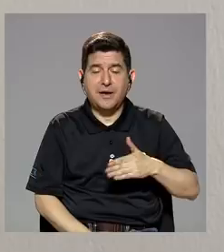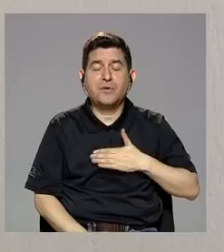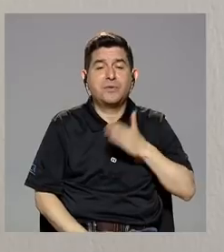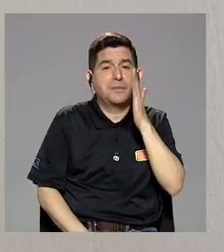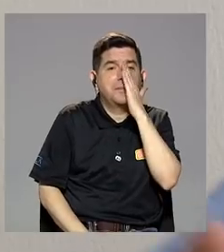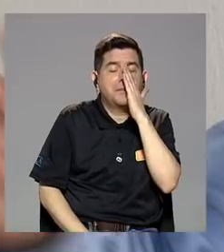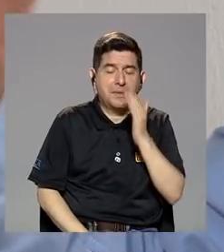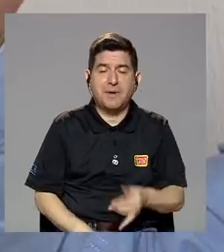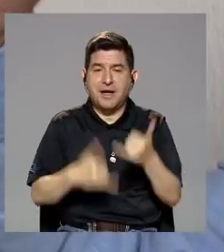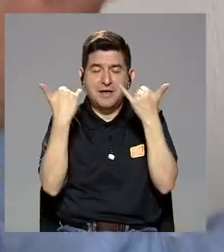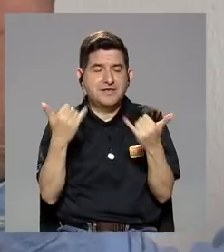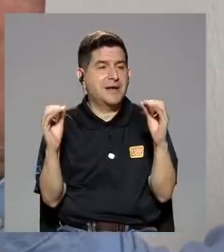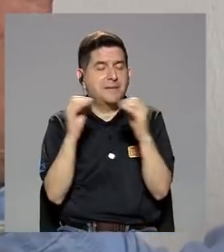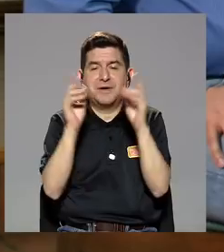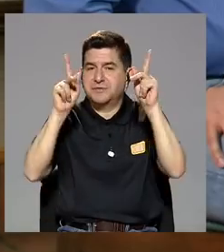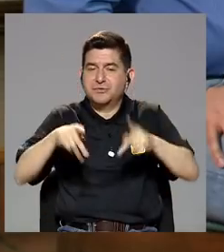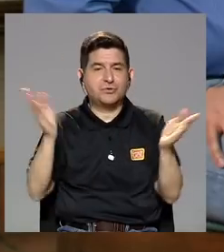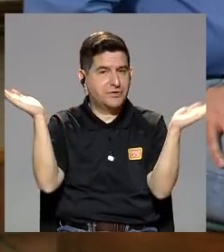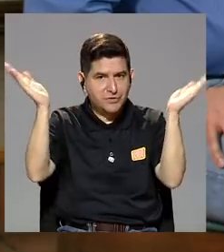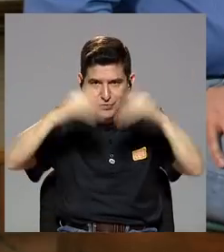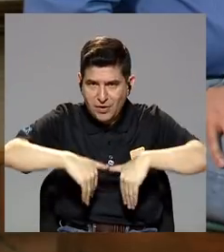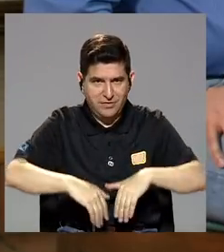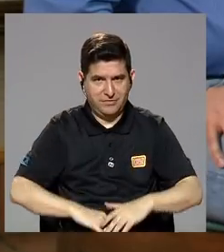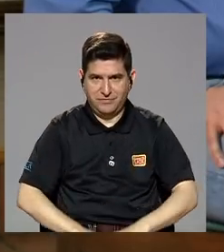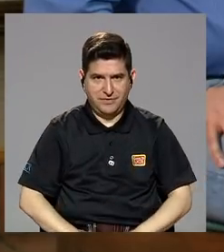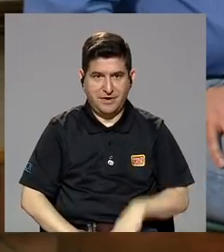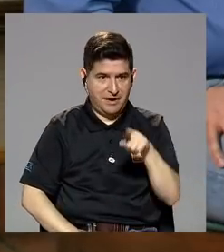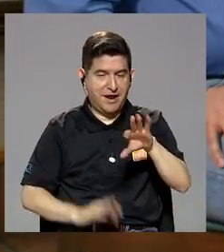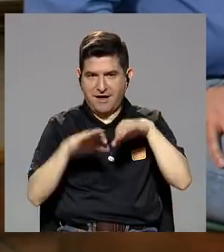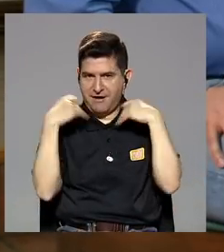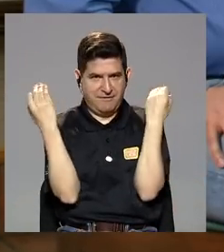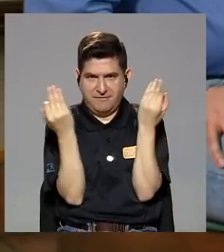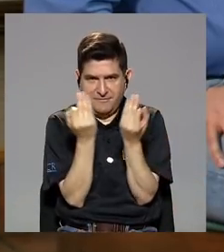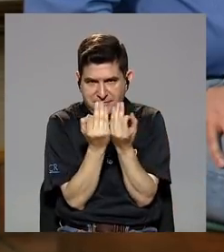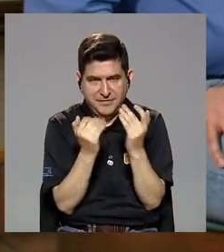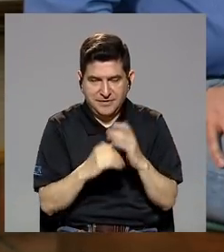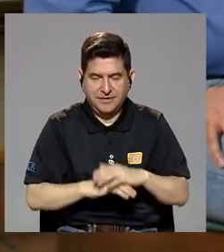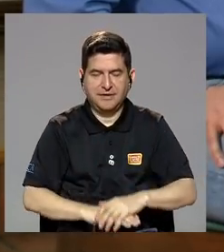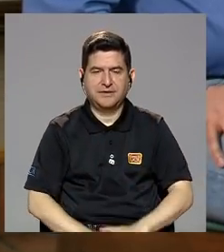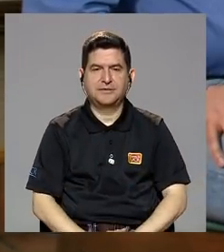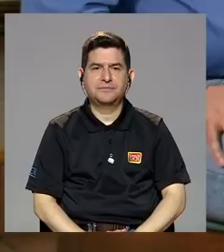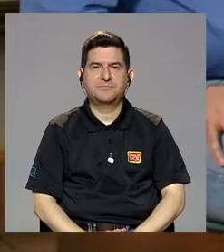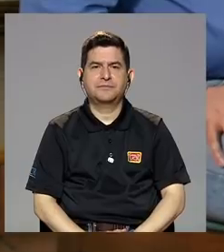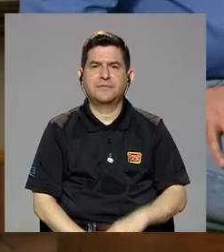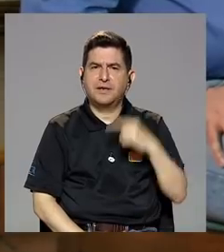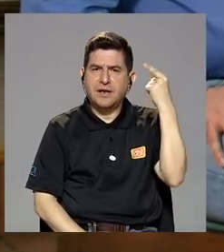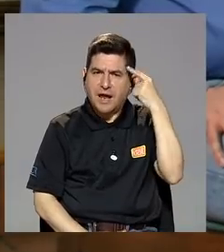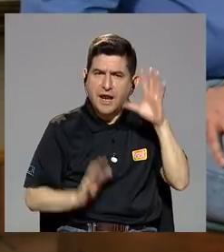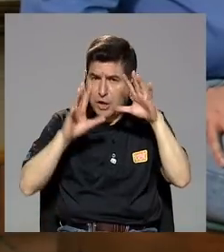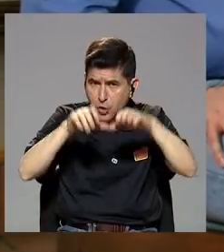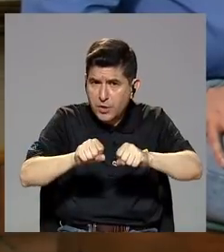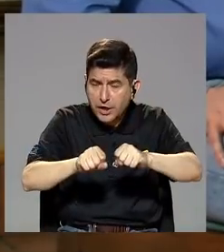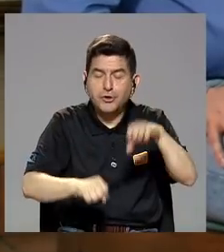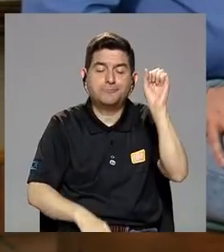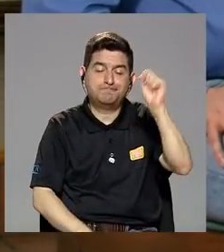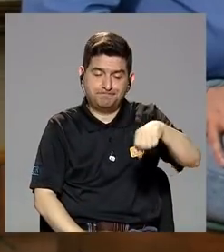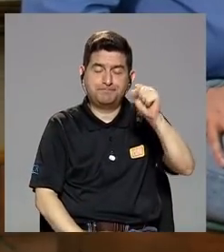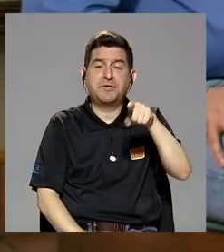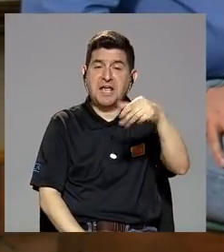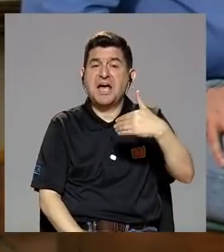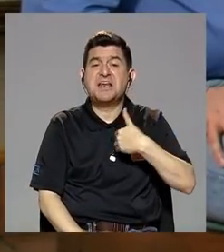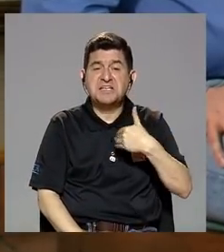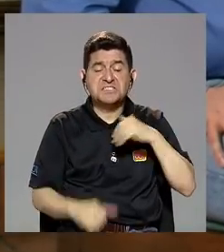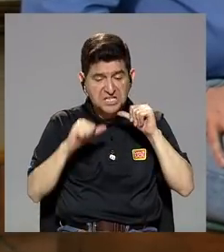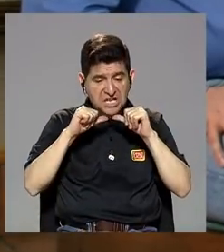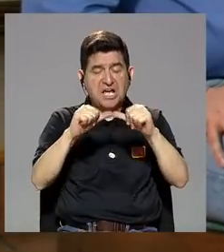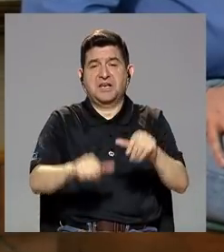fallecido y ya no habían más de más familia por ese lado no es como que las tomó el gobierno y ahí las